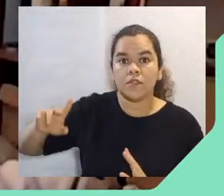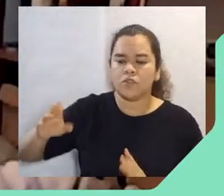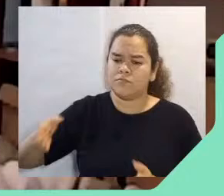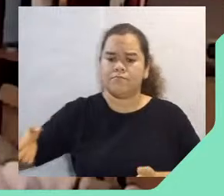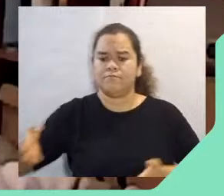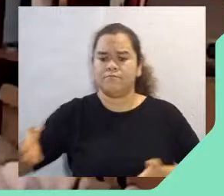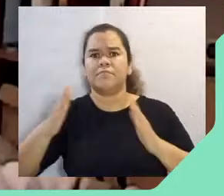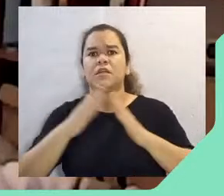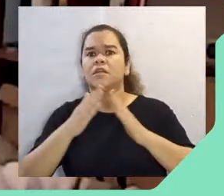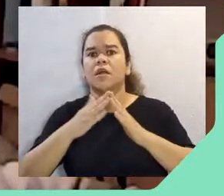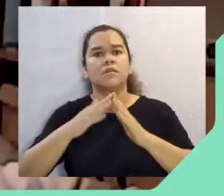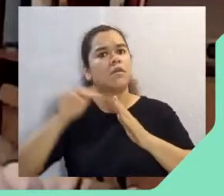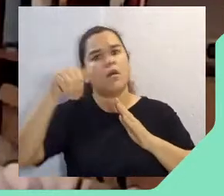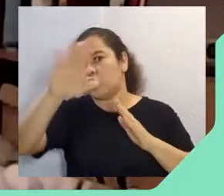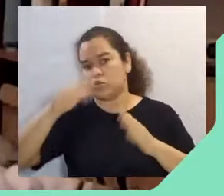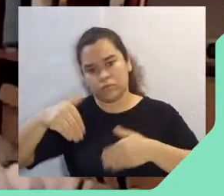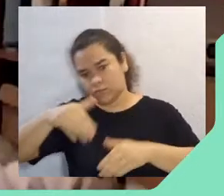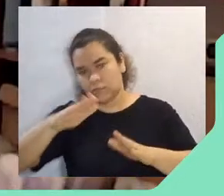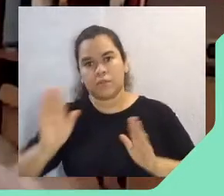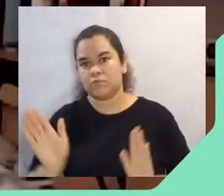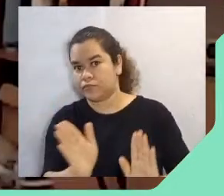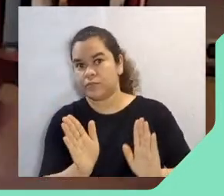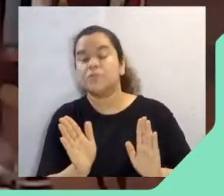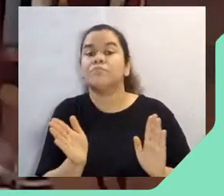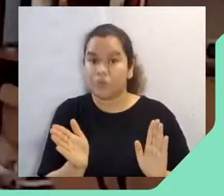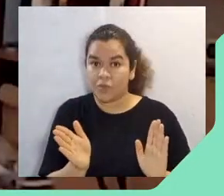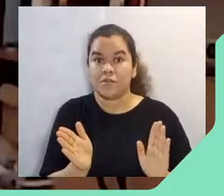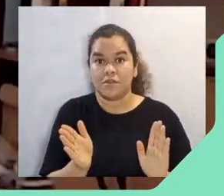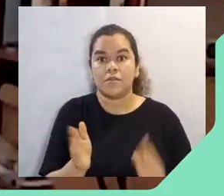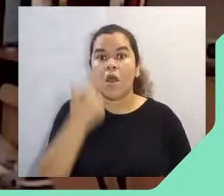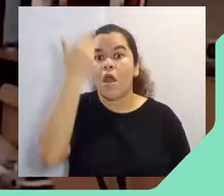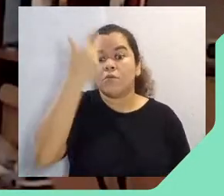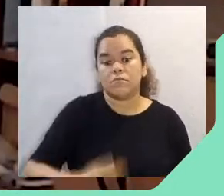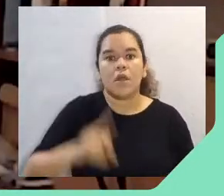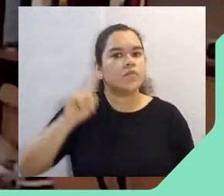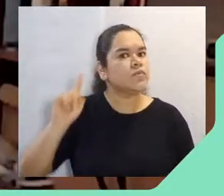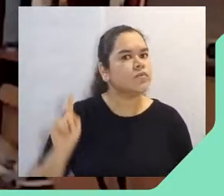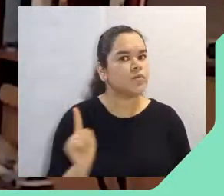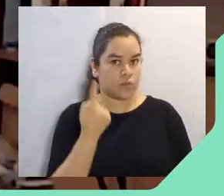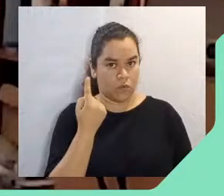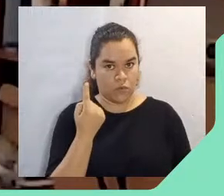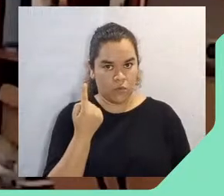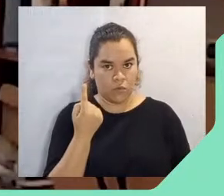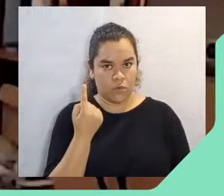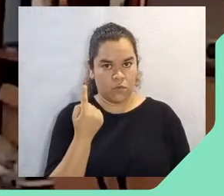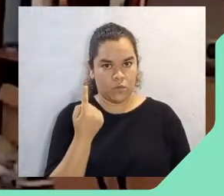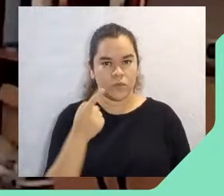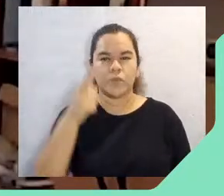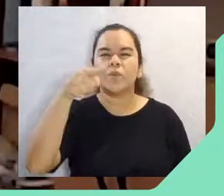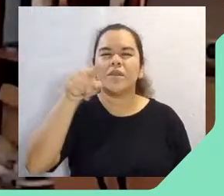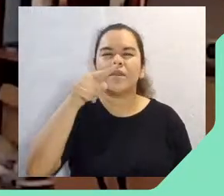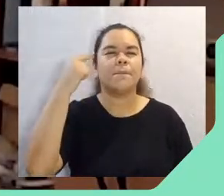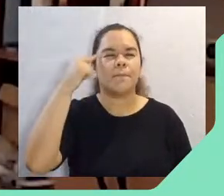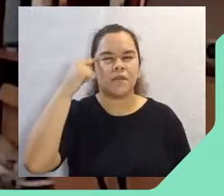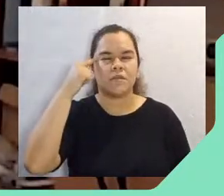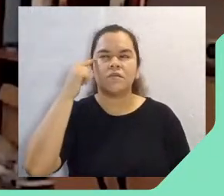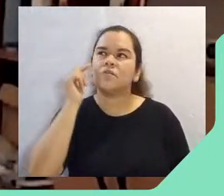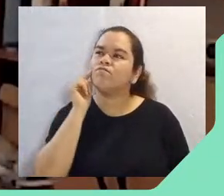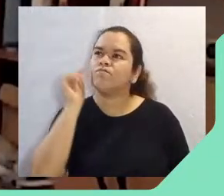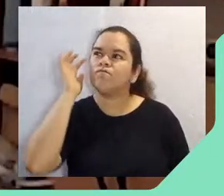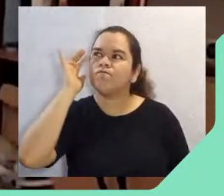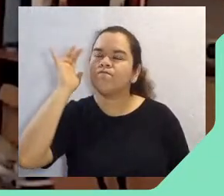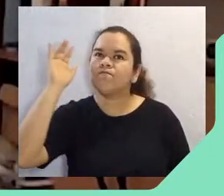ustedes a que se automantengan. Y para automantenerse, si lo que ustedes imaginan va a ser su fuente de